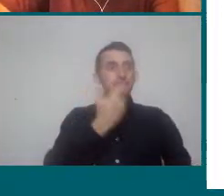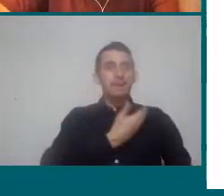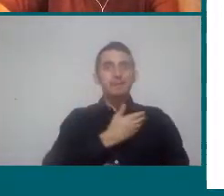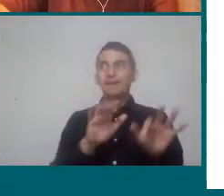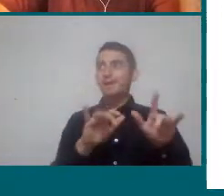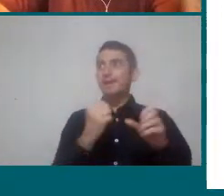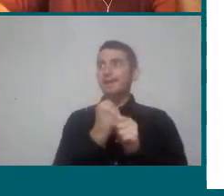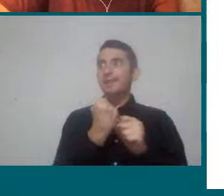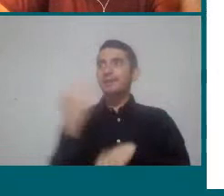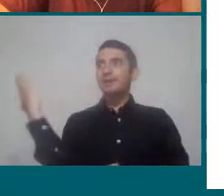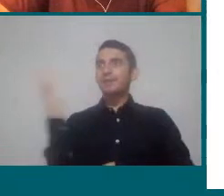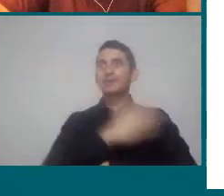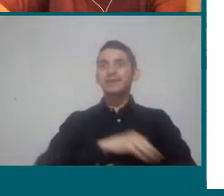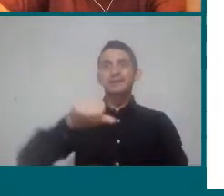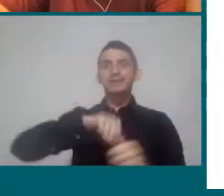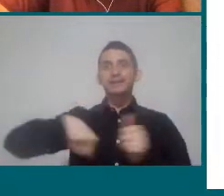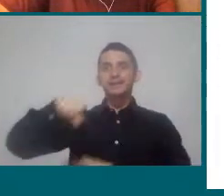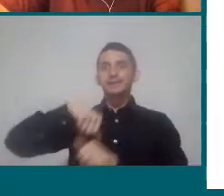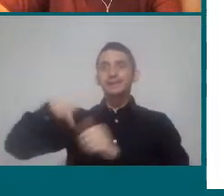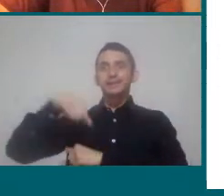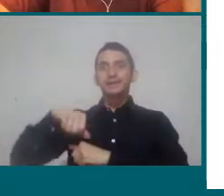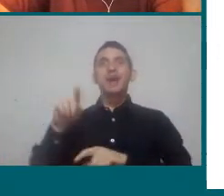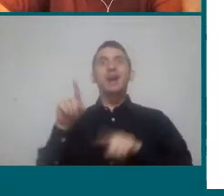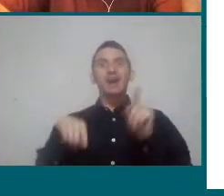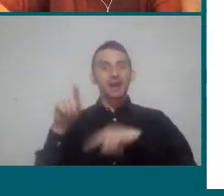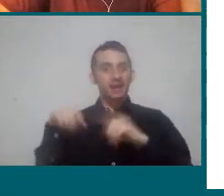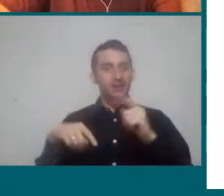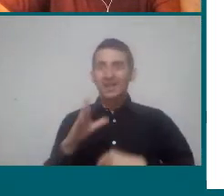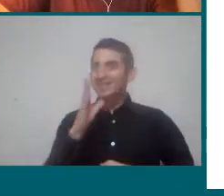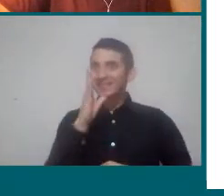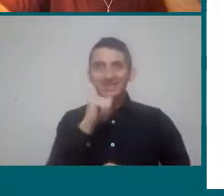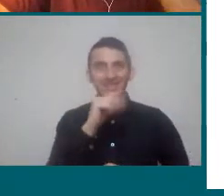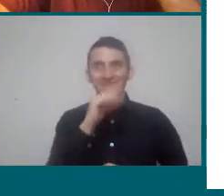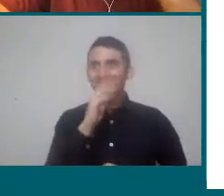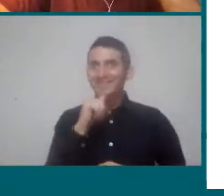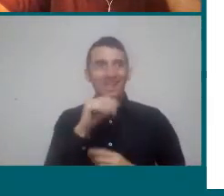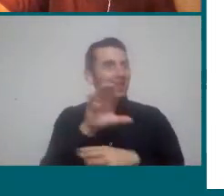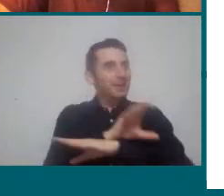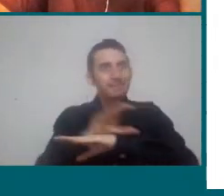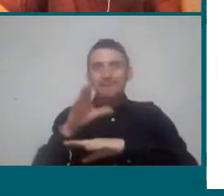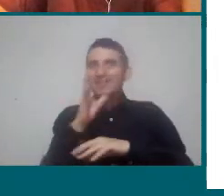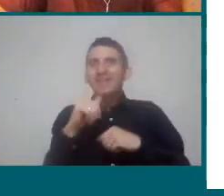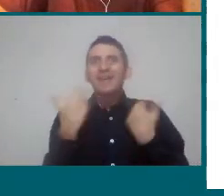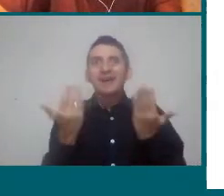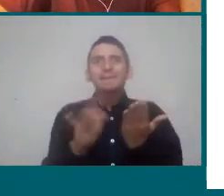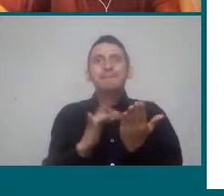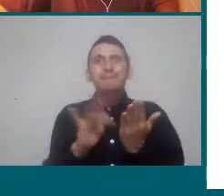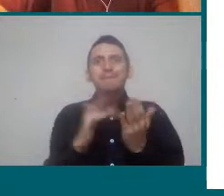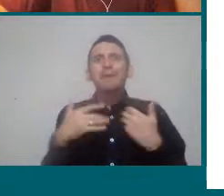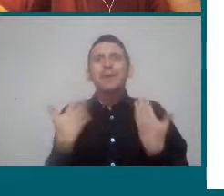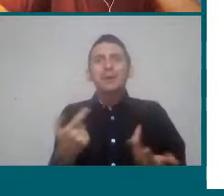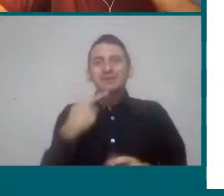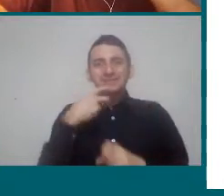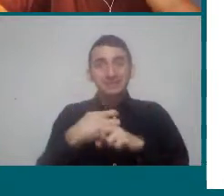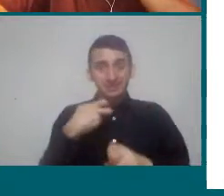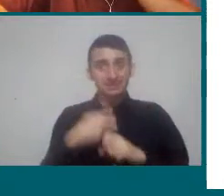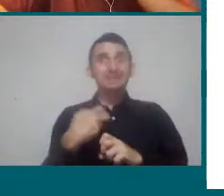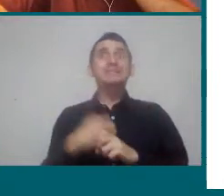compartir. Otros con 5, otros que ni tan siquiera tenían medios, con lo cual esto ha dificultado y